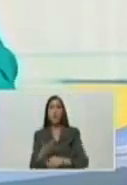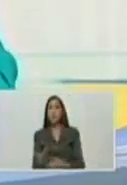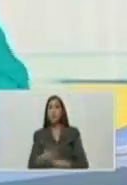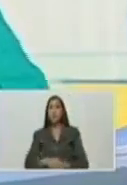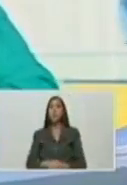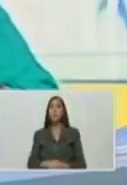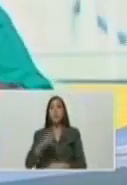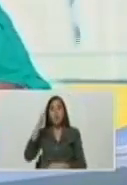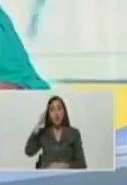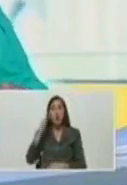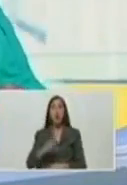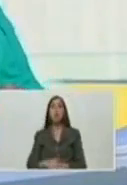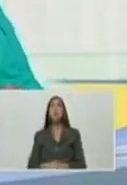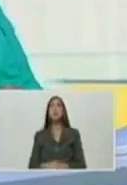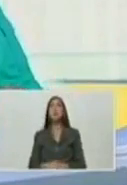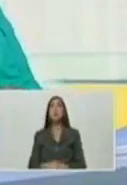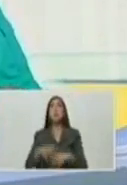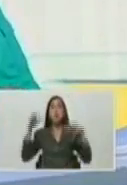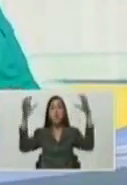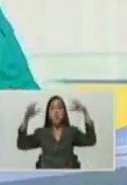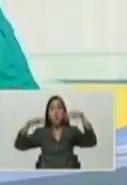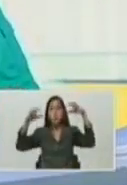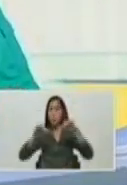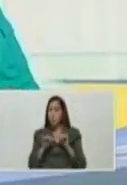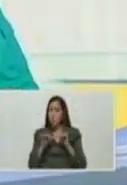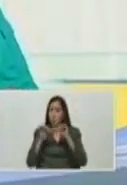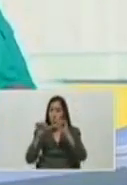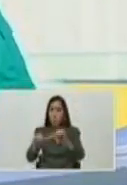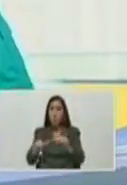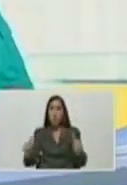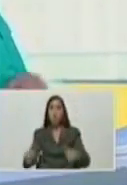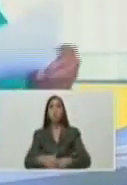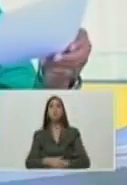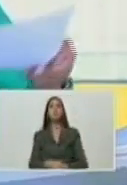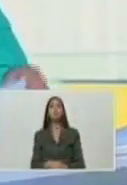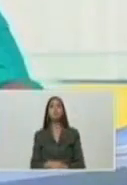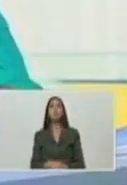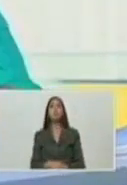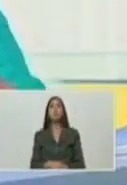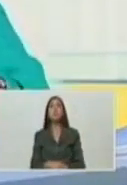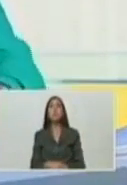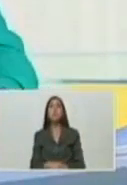verano. Se va a mantener la lluvia